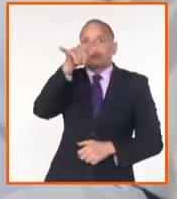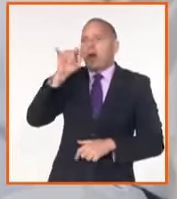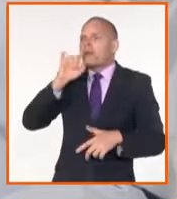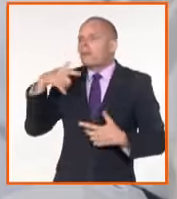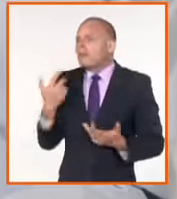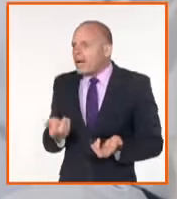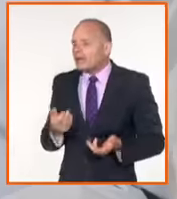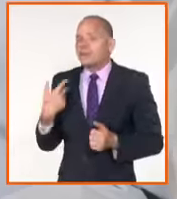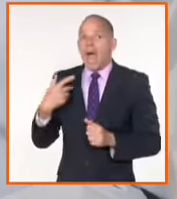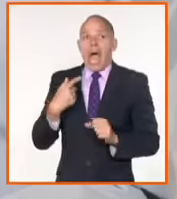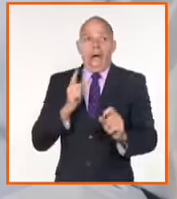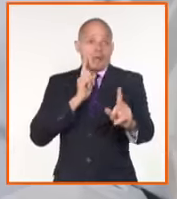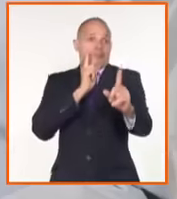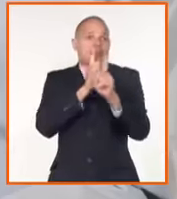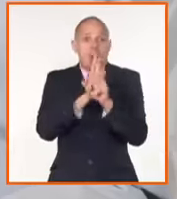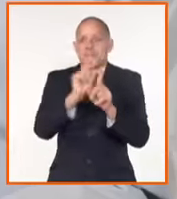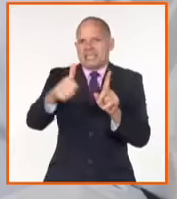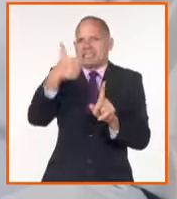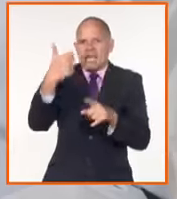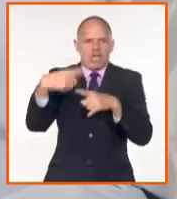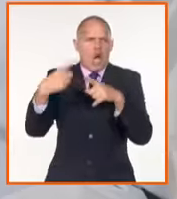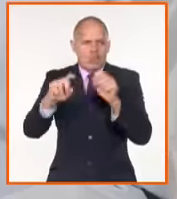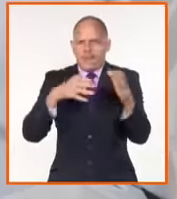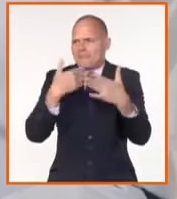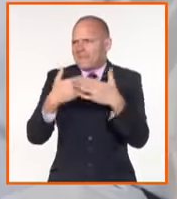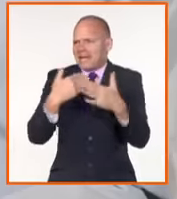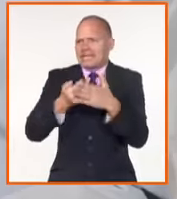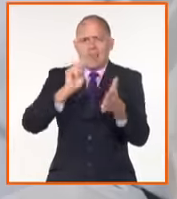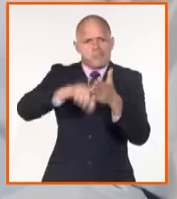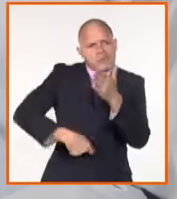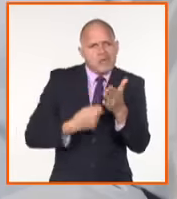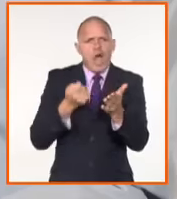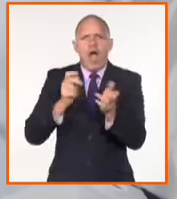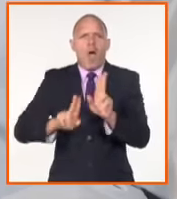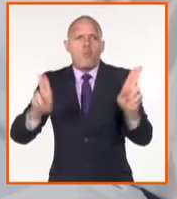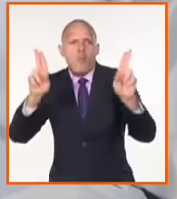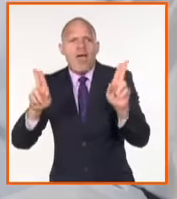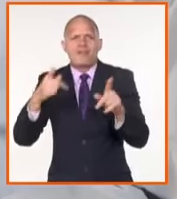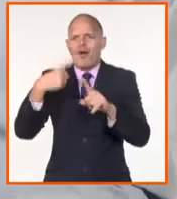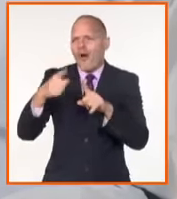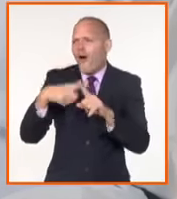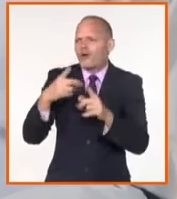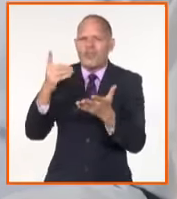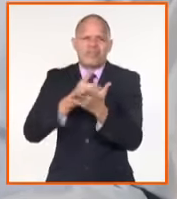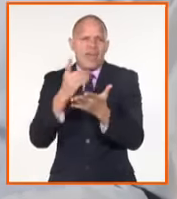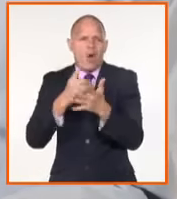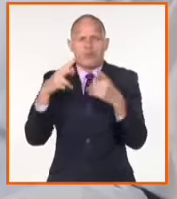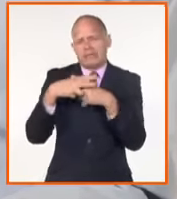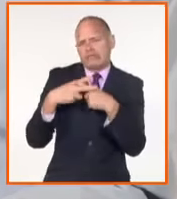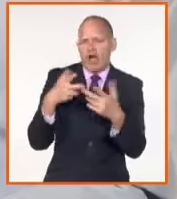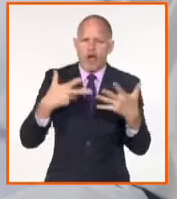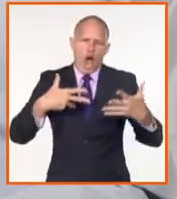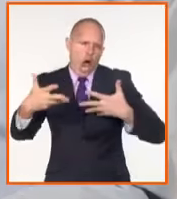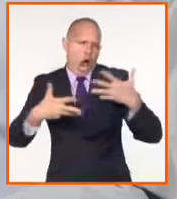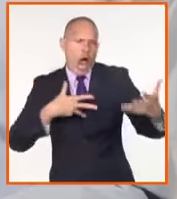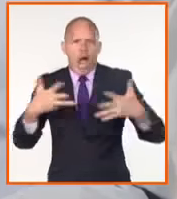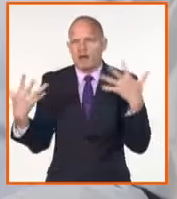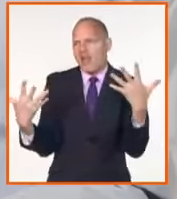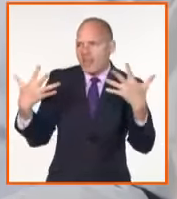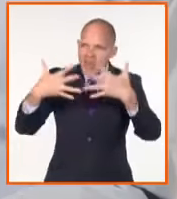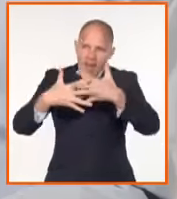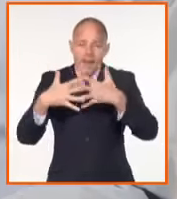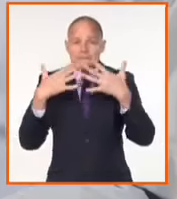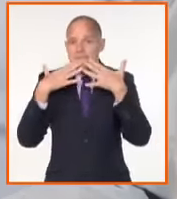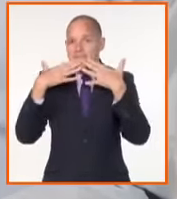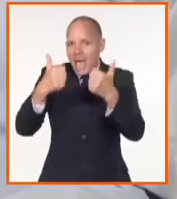inversiones, se logran facilidades de pago para las deudas y se logra un nivel de relación internacional que evite